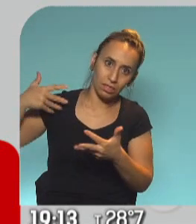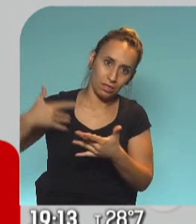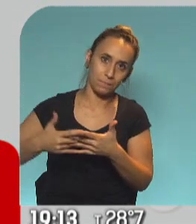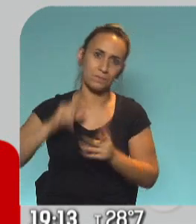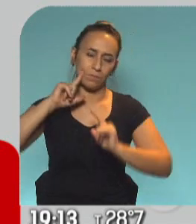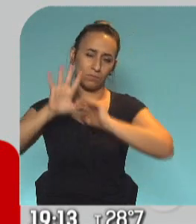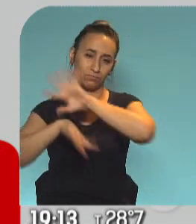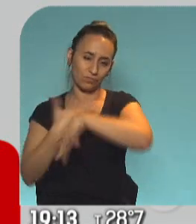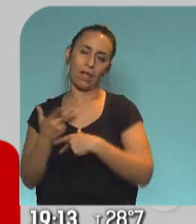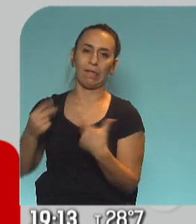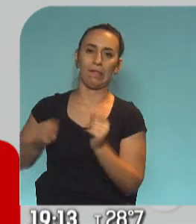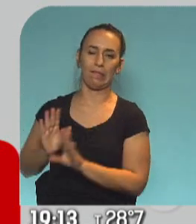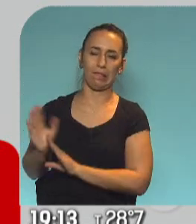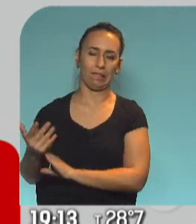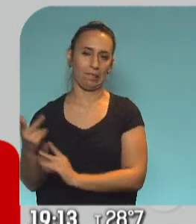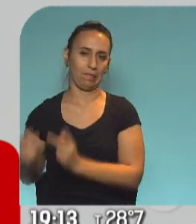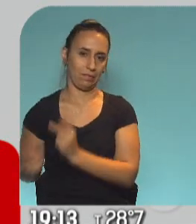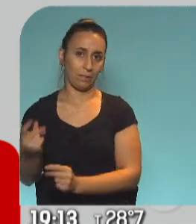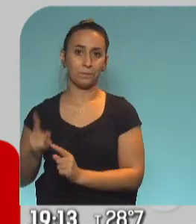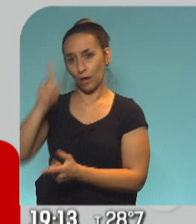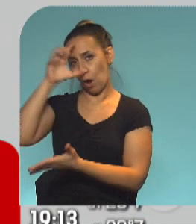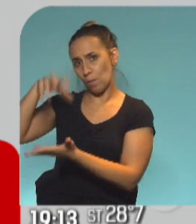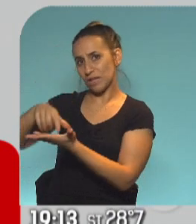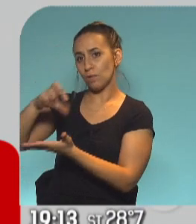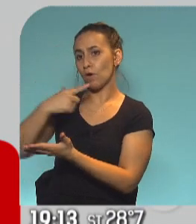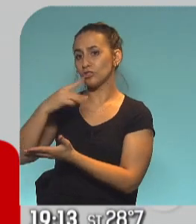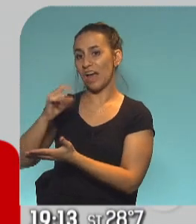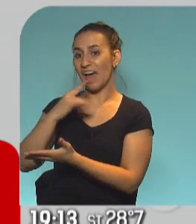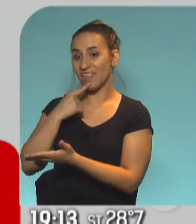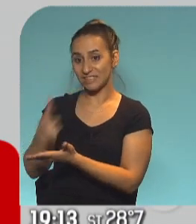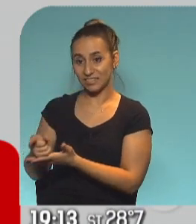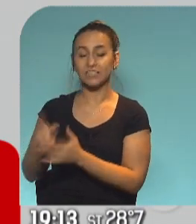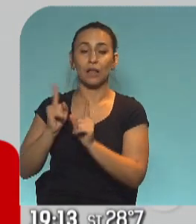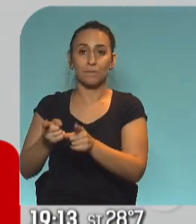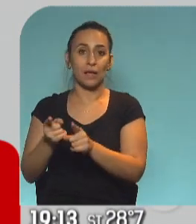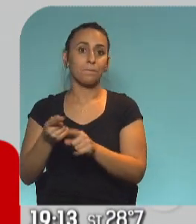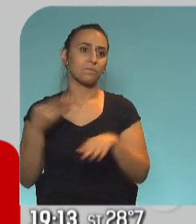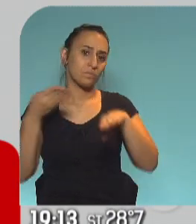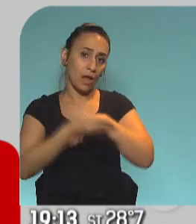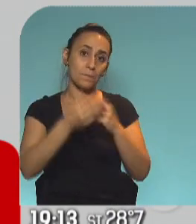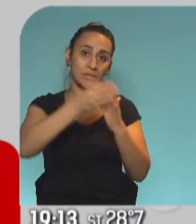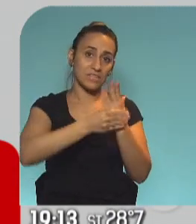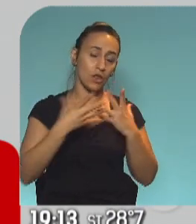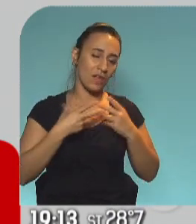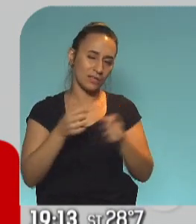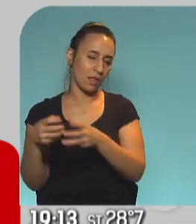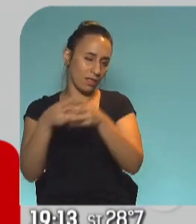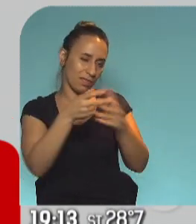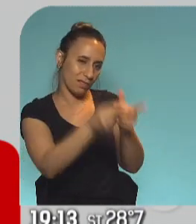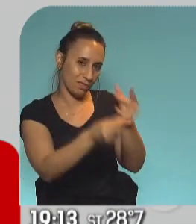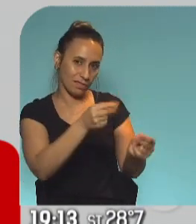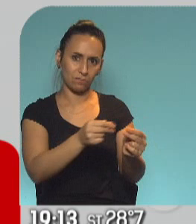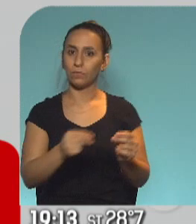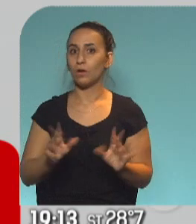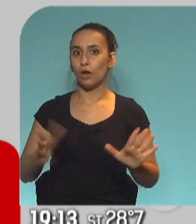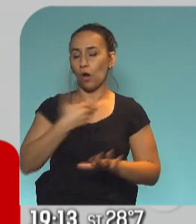estas vacunaciones que se hicieron en el marco del Hospital Posadas, una visita al Ministerio de Salud y tratar de apagar el fuego sería, o al